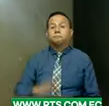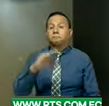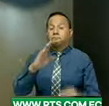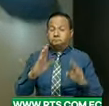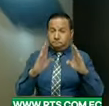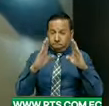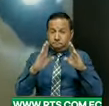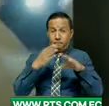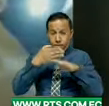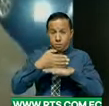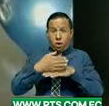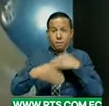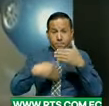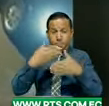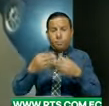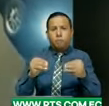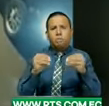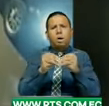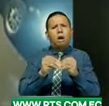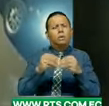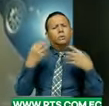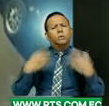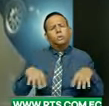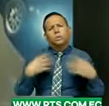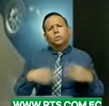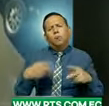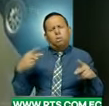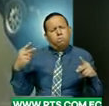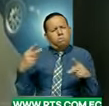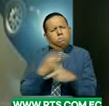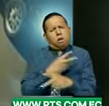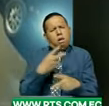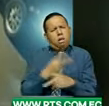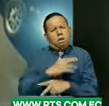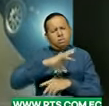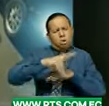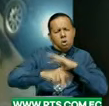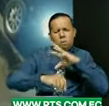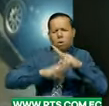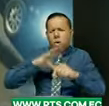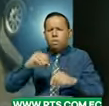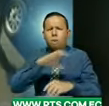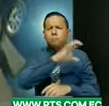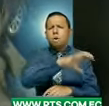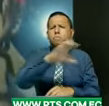Atención, más adelante, delincuencia sigue golpeando en diferentes puntos de la capital.